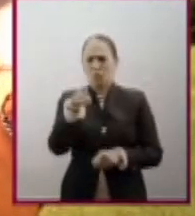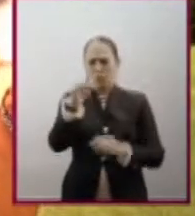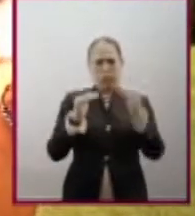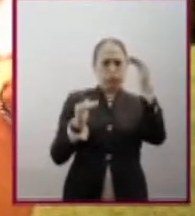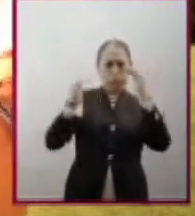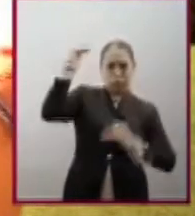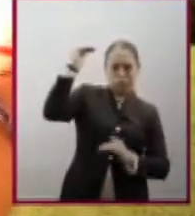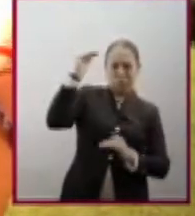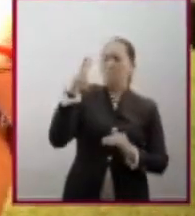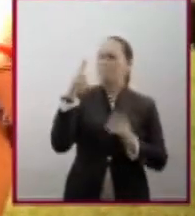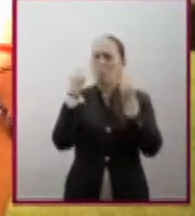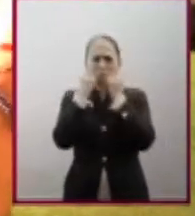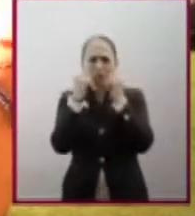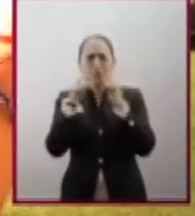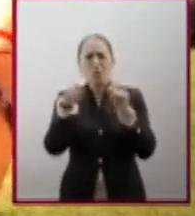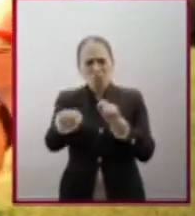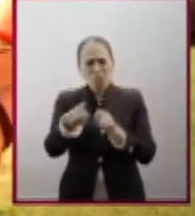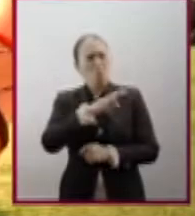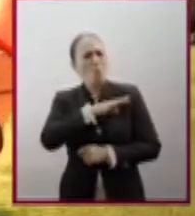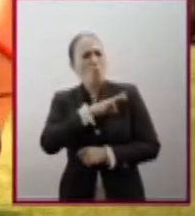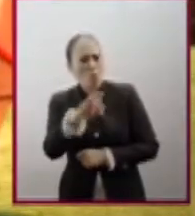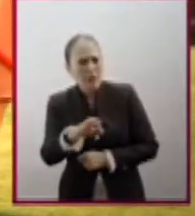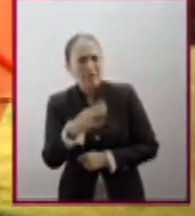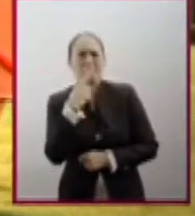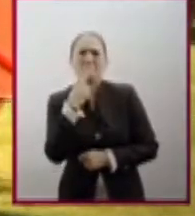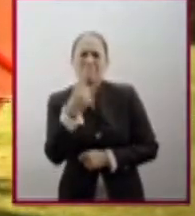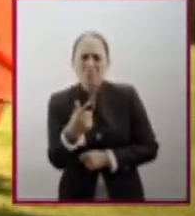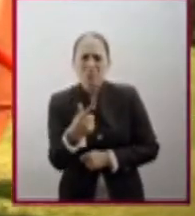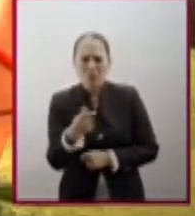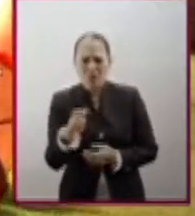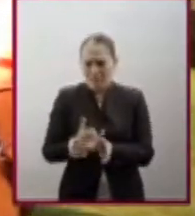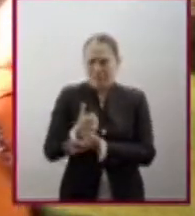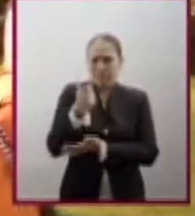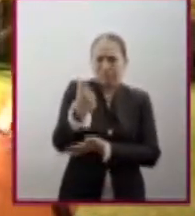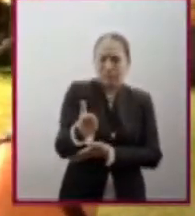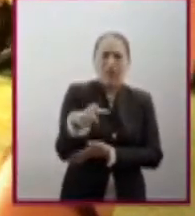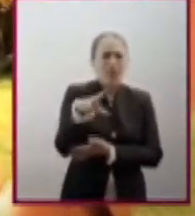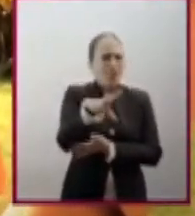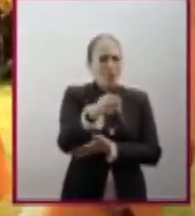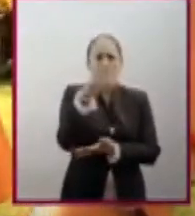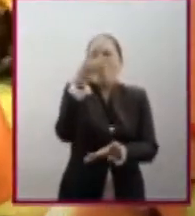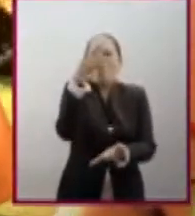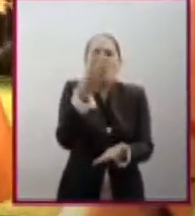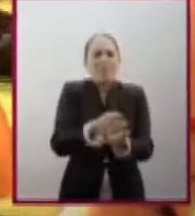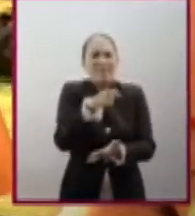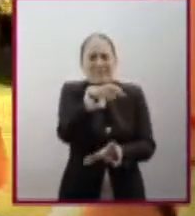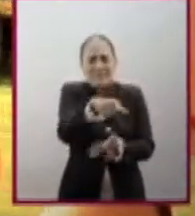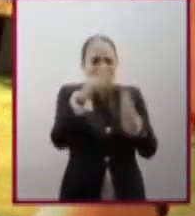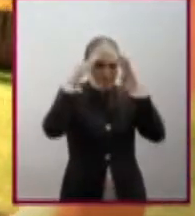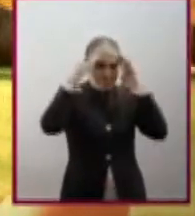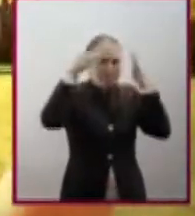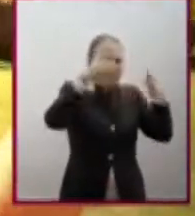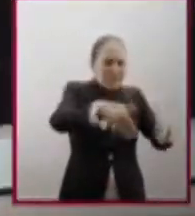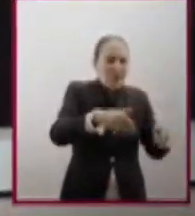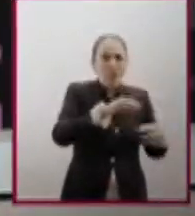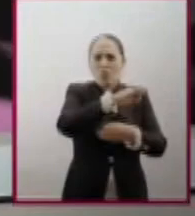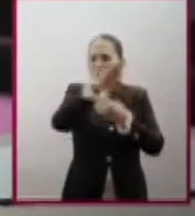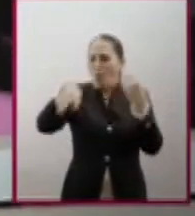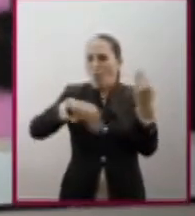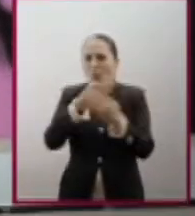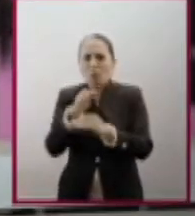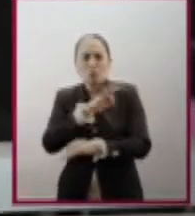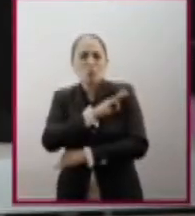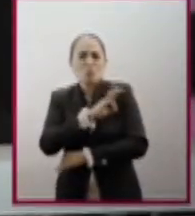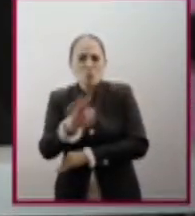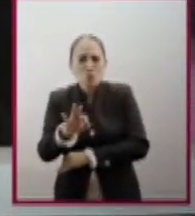gran cantidad de dinero te puede dar una mejor bebida que la que el vago de la esquina bebe.